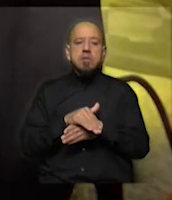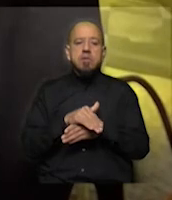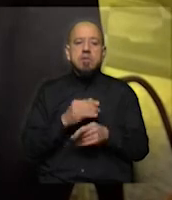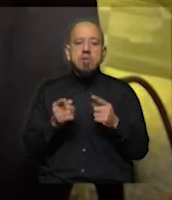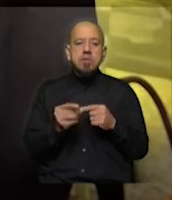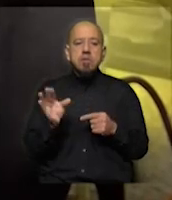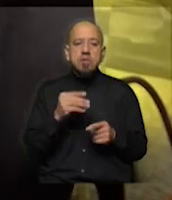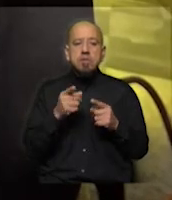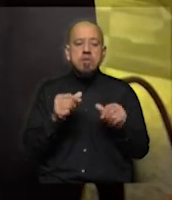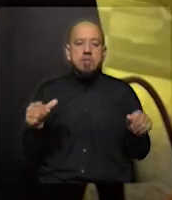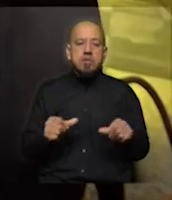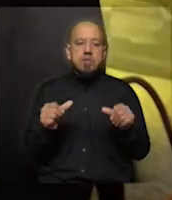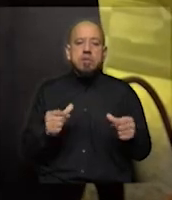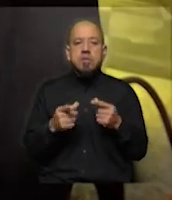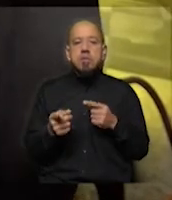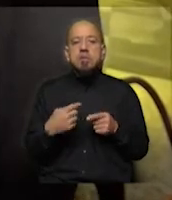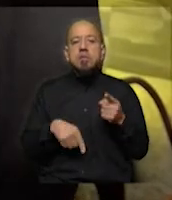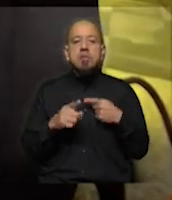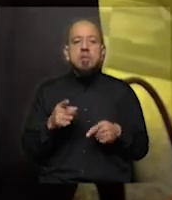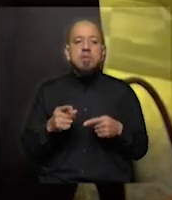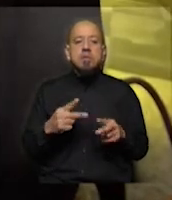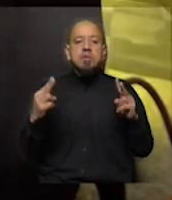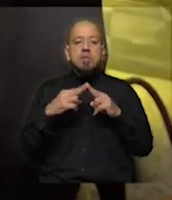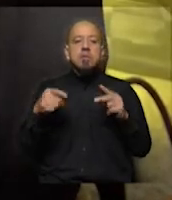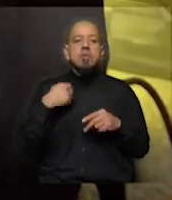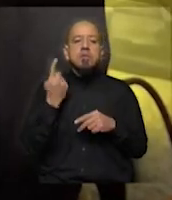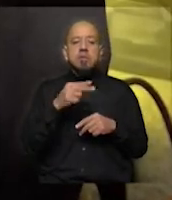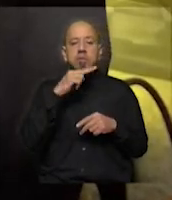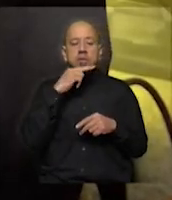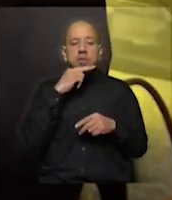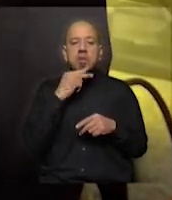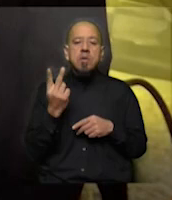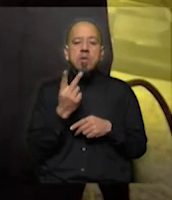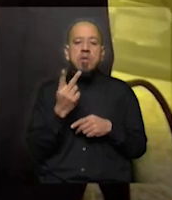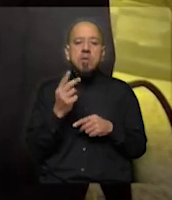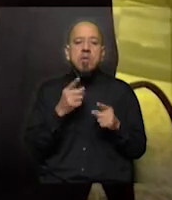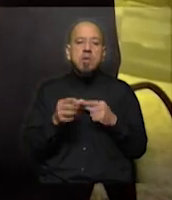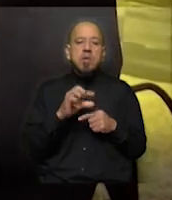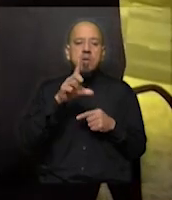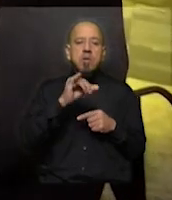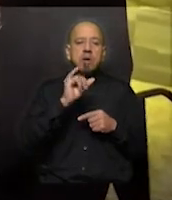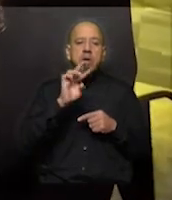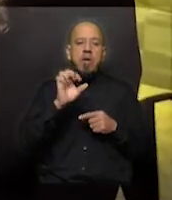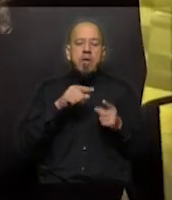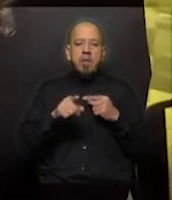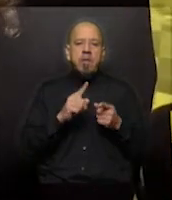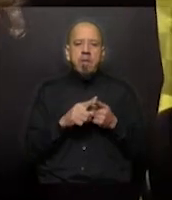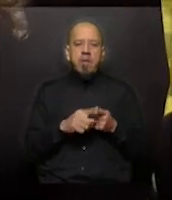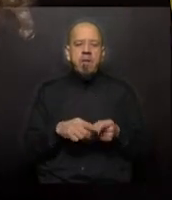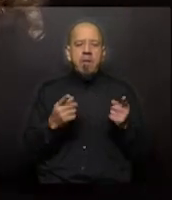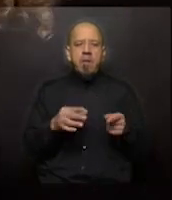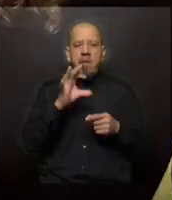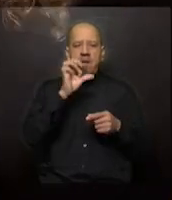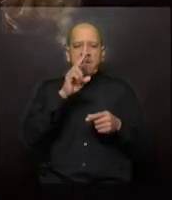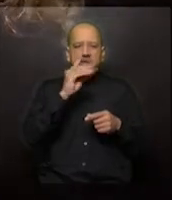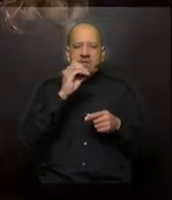todo lo que están construyendo. Y bueno, y nos vemos el viernes 22 en Live Era, ya saben, con una fiesta tremenda con Sudor Marica